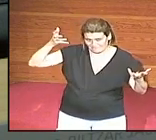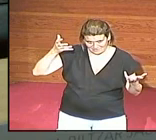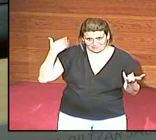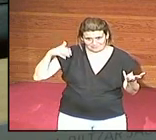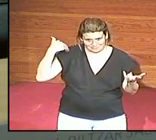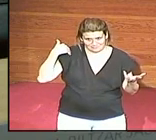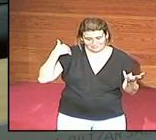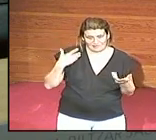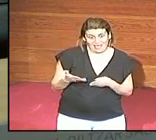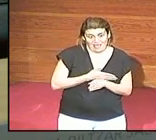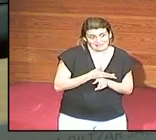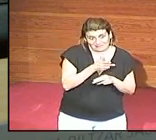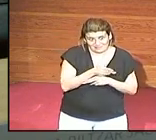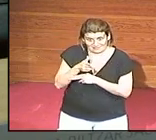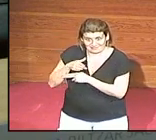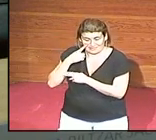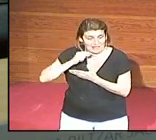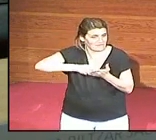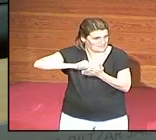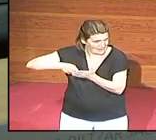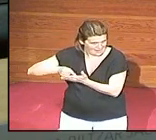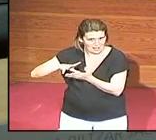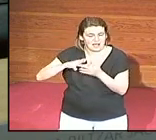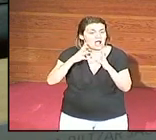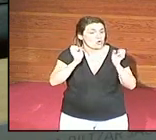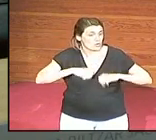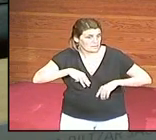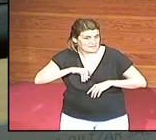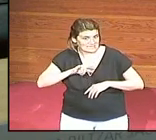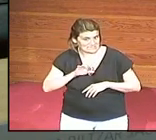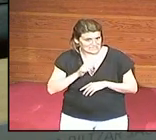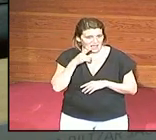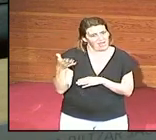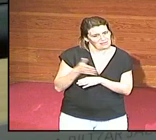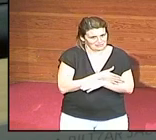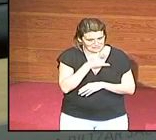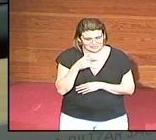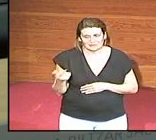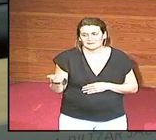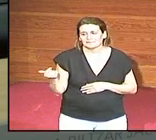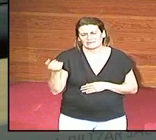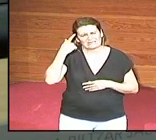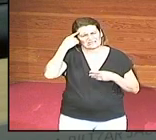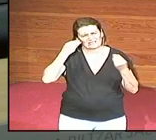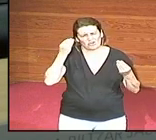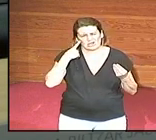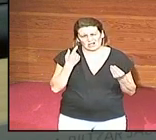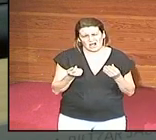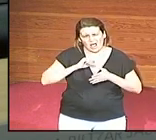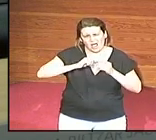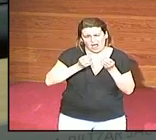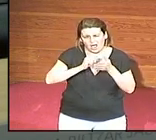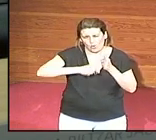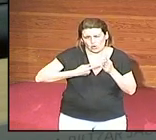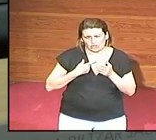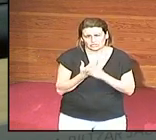firmaran los acuerdos de Minsk, de Valsevo. Y, de hecho, los acuerdos de Minsk creo que se firman el día 15 y se tendría